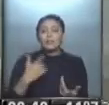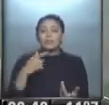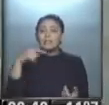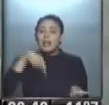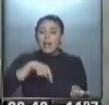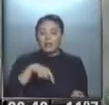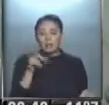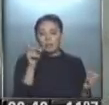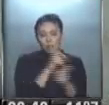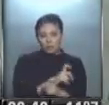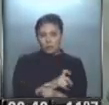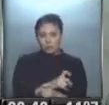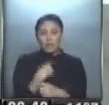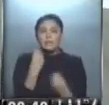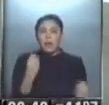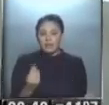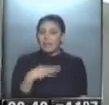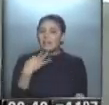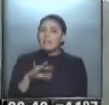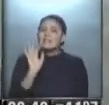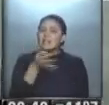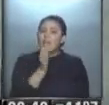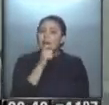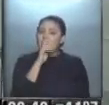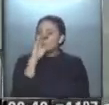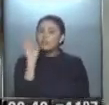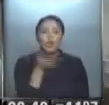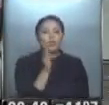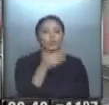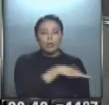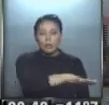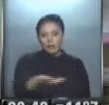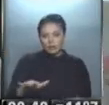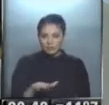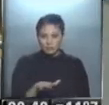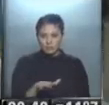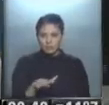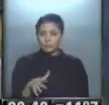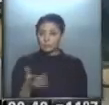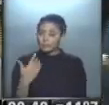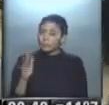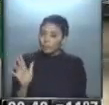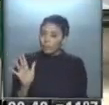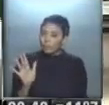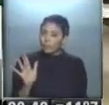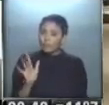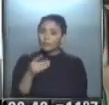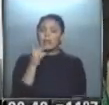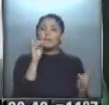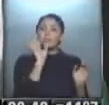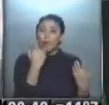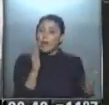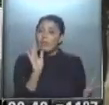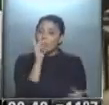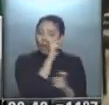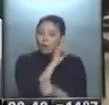retinopatía diabética, ¿qué es lo que tienen que saber toda la población? Que puede ser sin retinopatía diabética